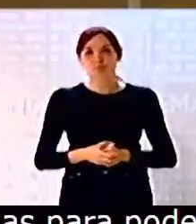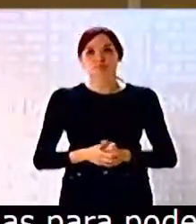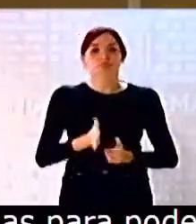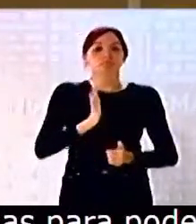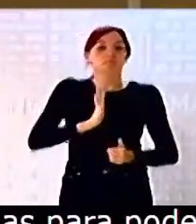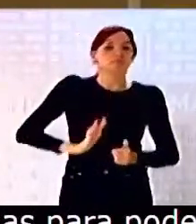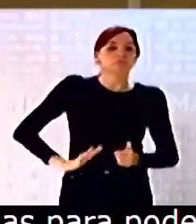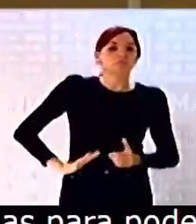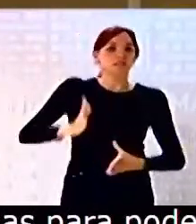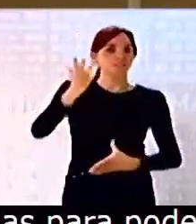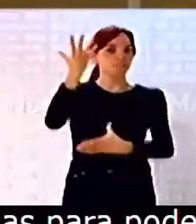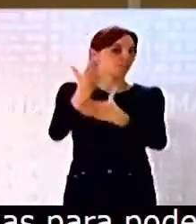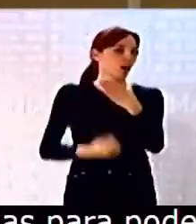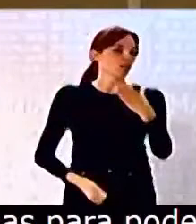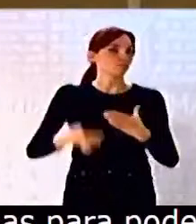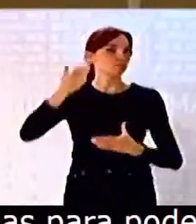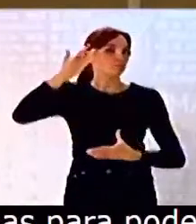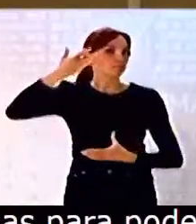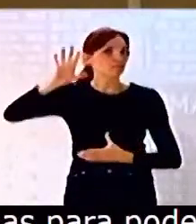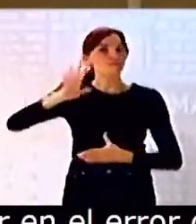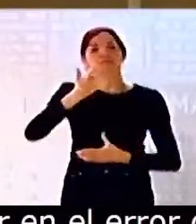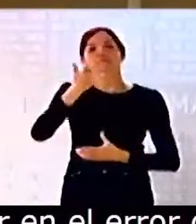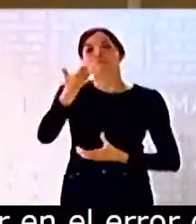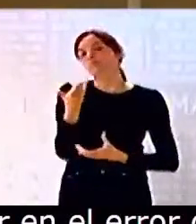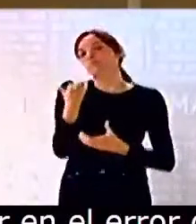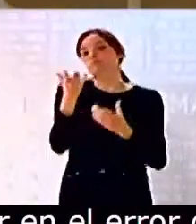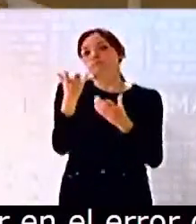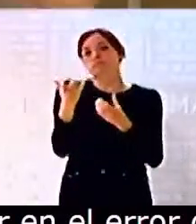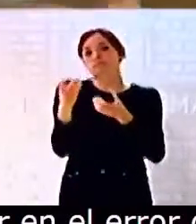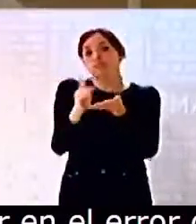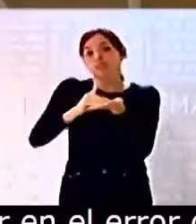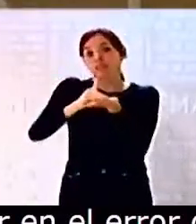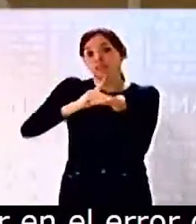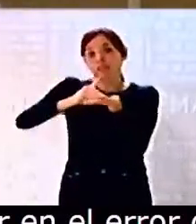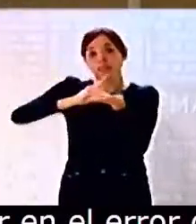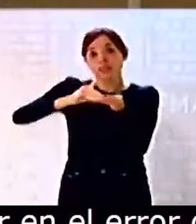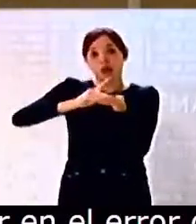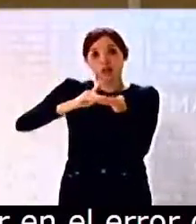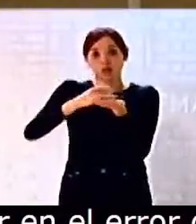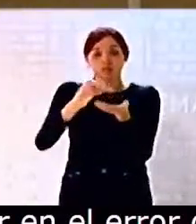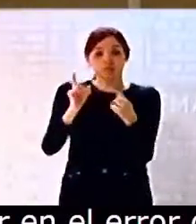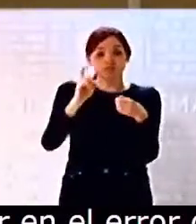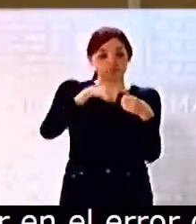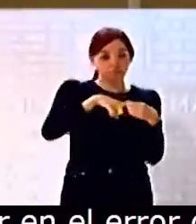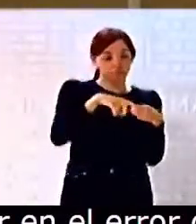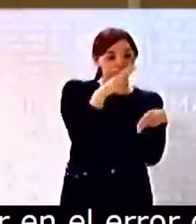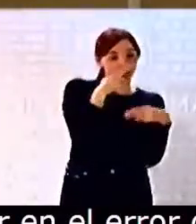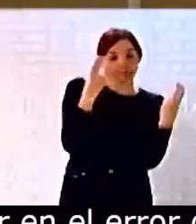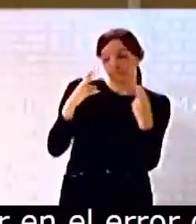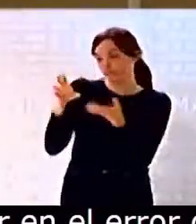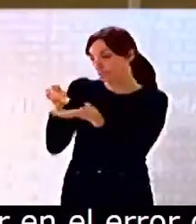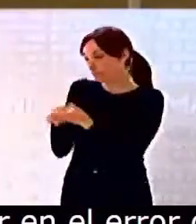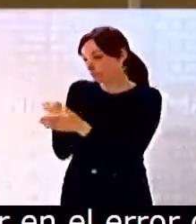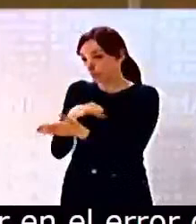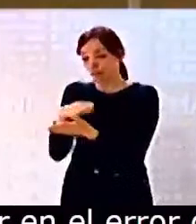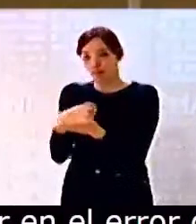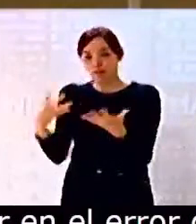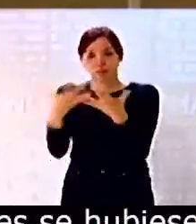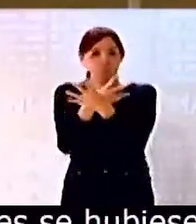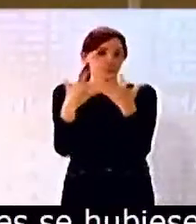caer en el error de que en el intercambio de bases de datos de mutualidades se hubiesen producido determinados